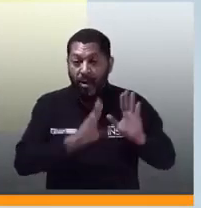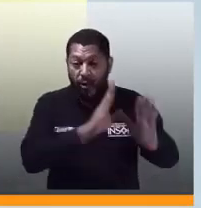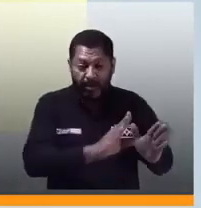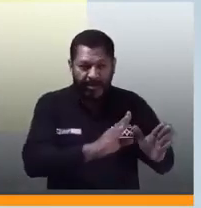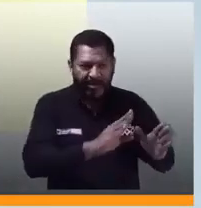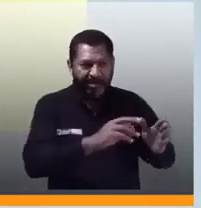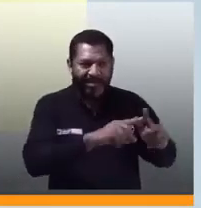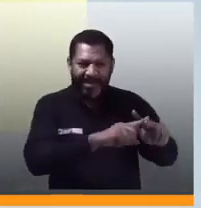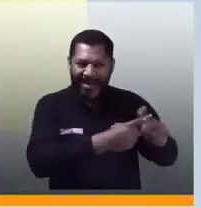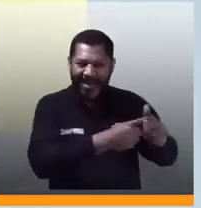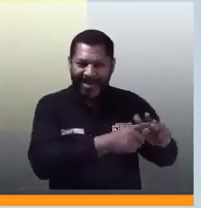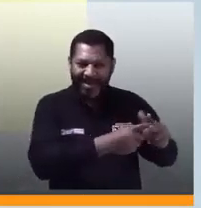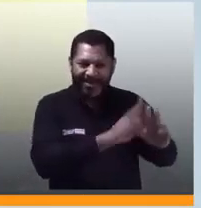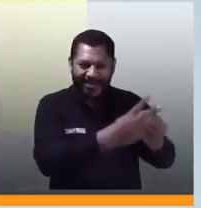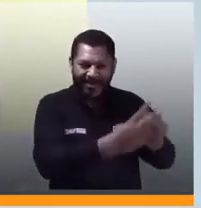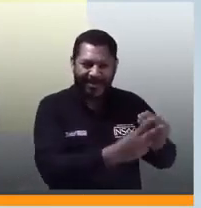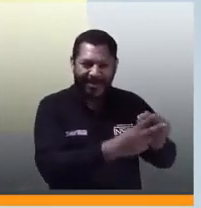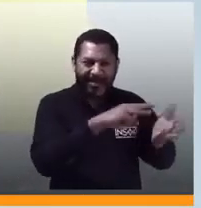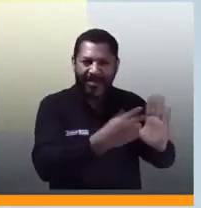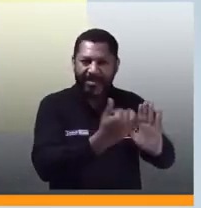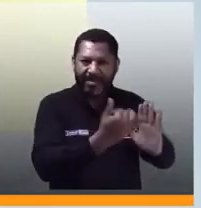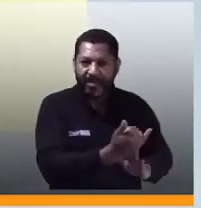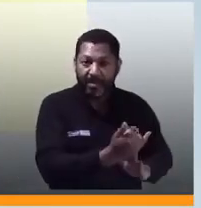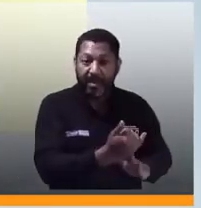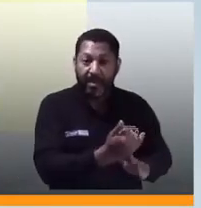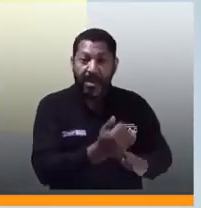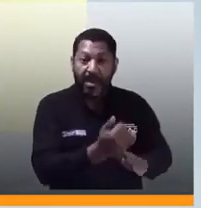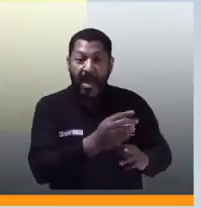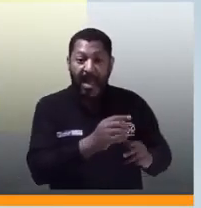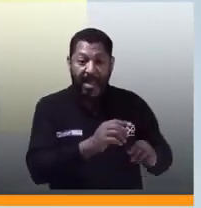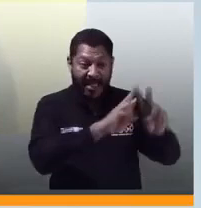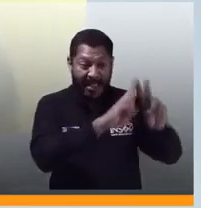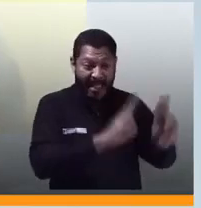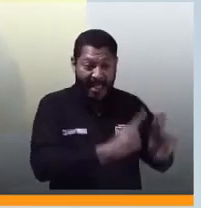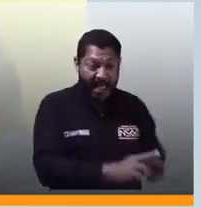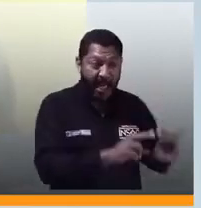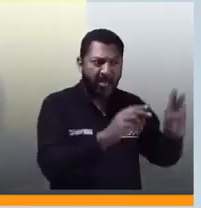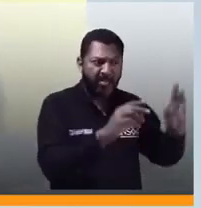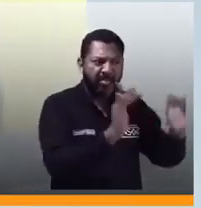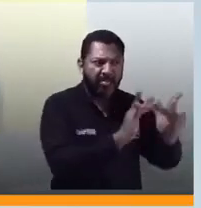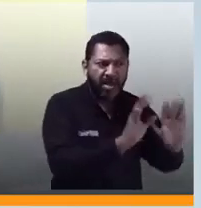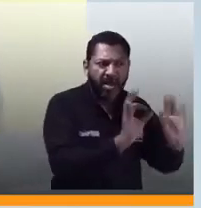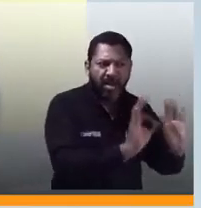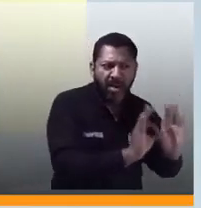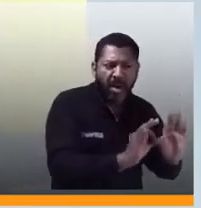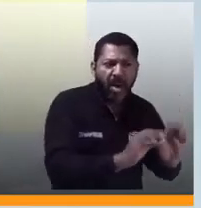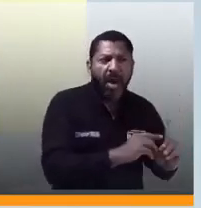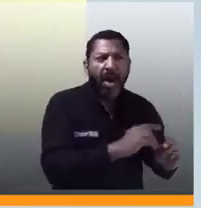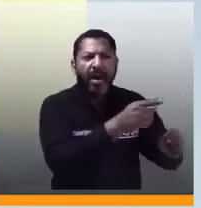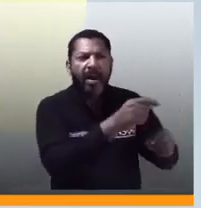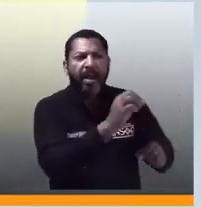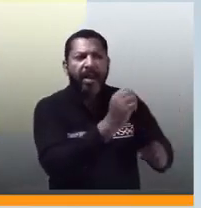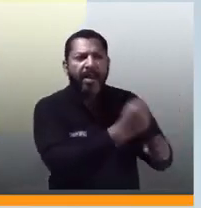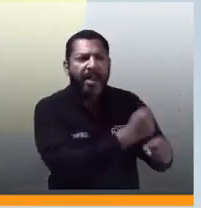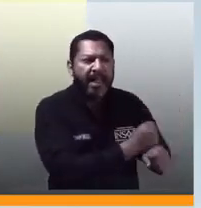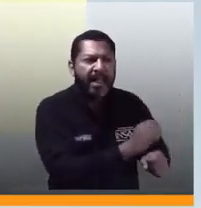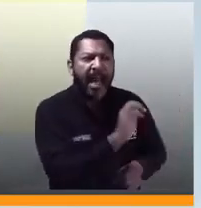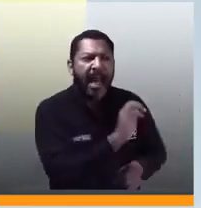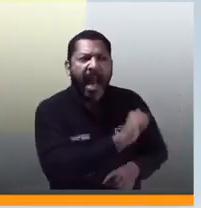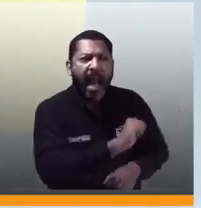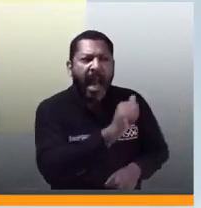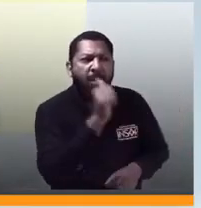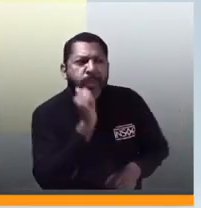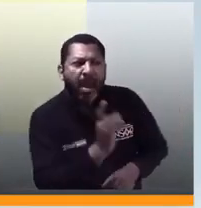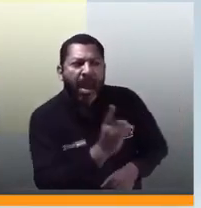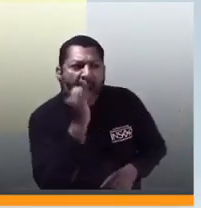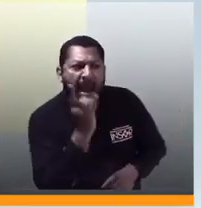tecnológicas conocen, si la conexión a internet es buena, si trabajan, si las chicas están embarazadas, para hacer